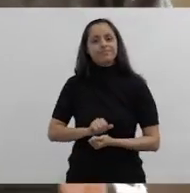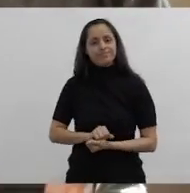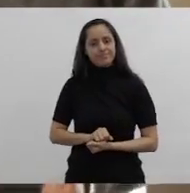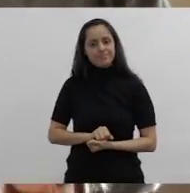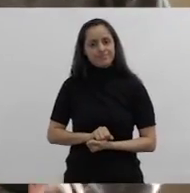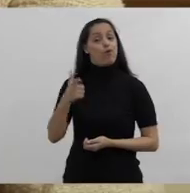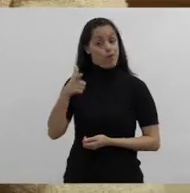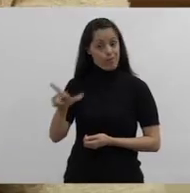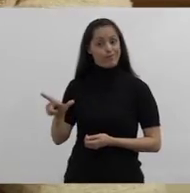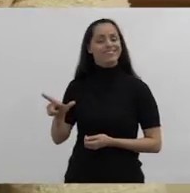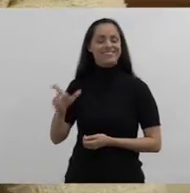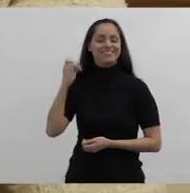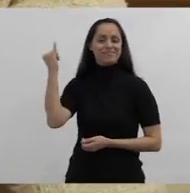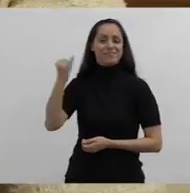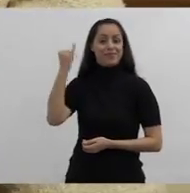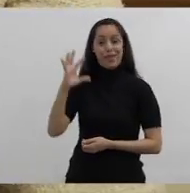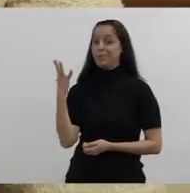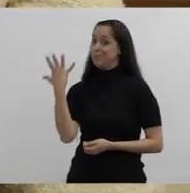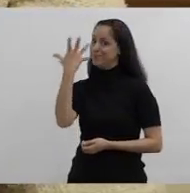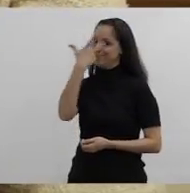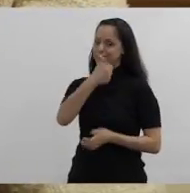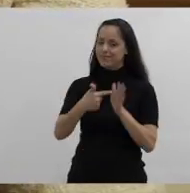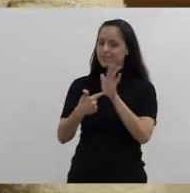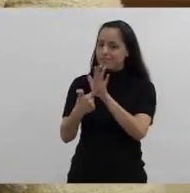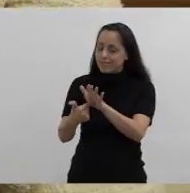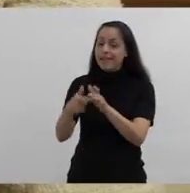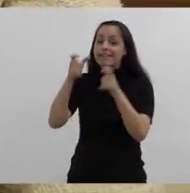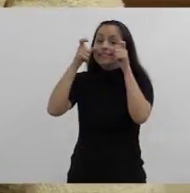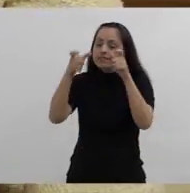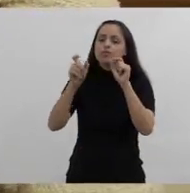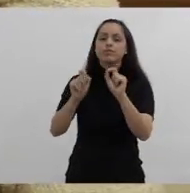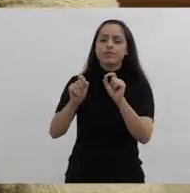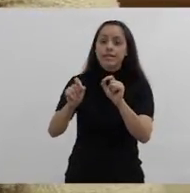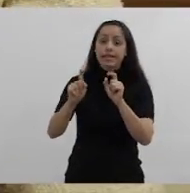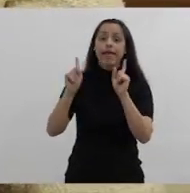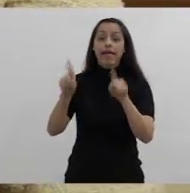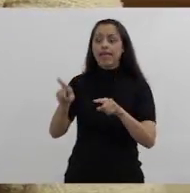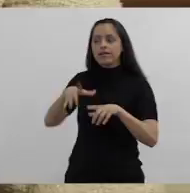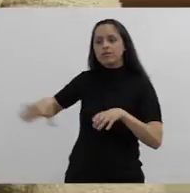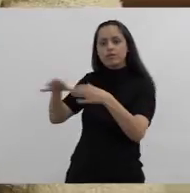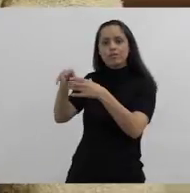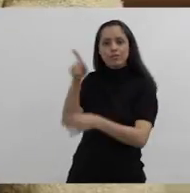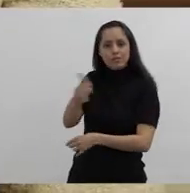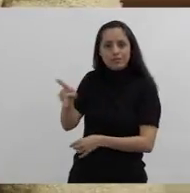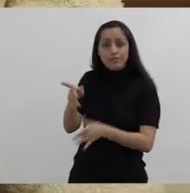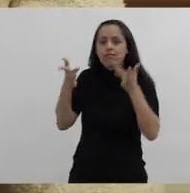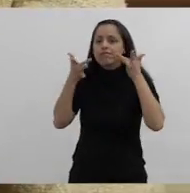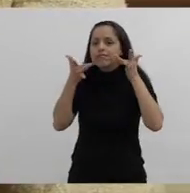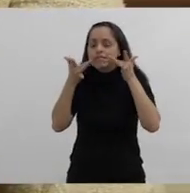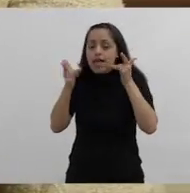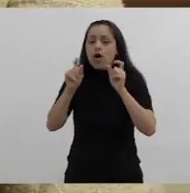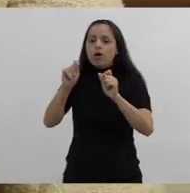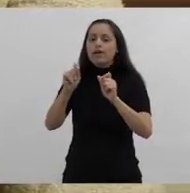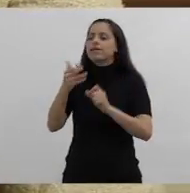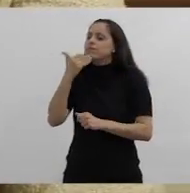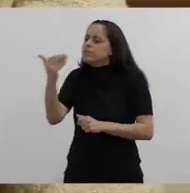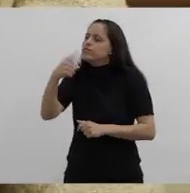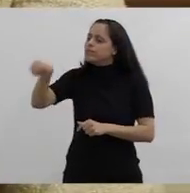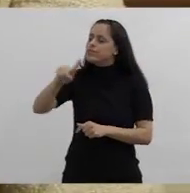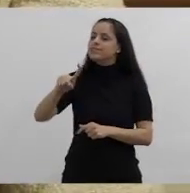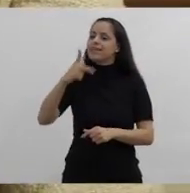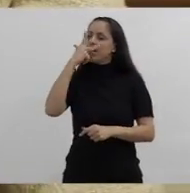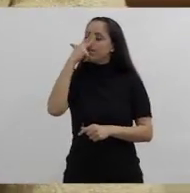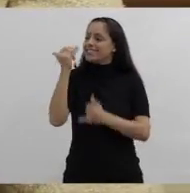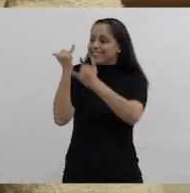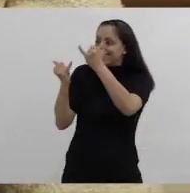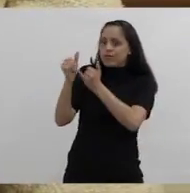en particular. Otra de las cuestiones que fue muy linda, y hay un video muy interesante, fue una dramatización, donde les pedimos